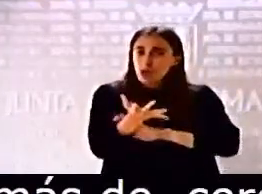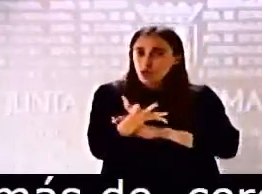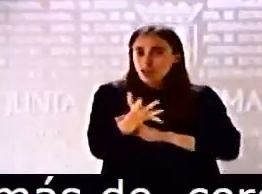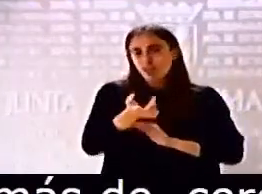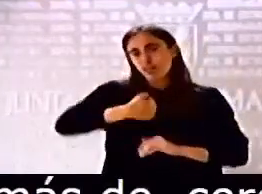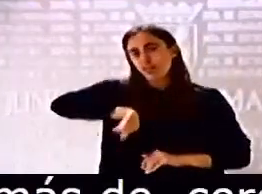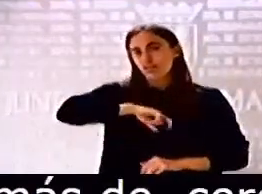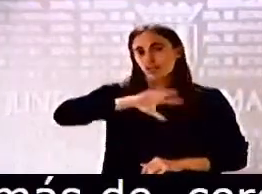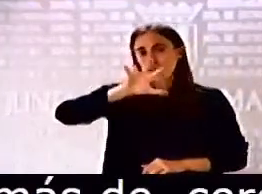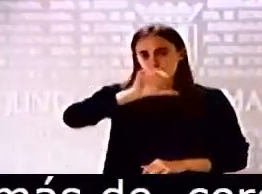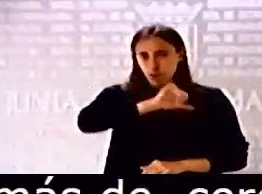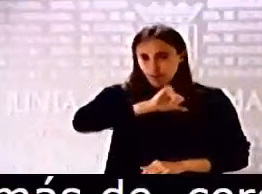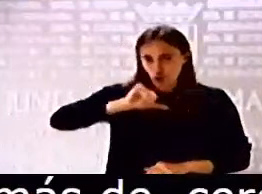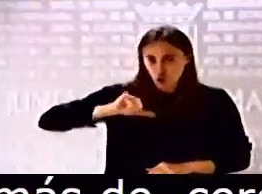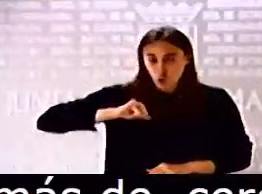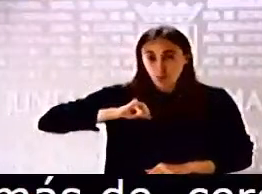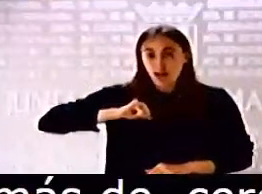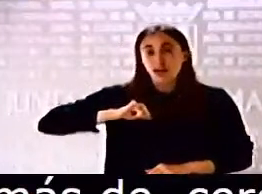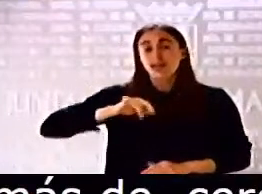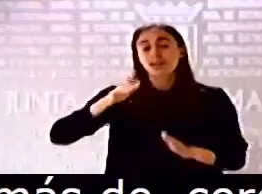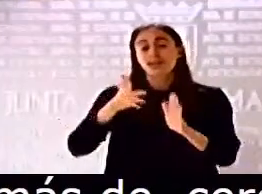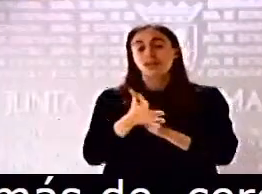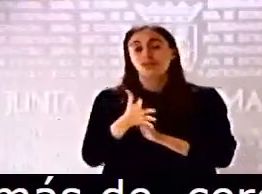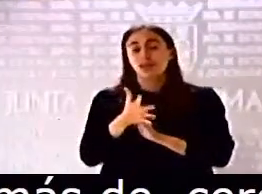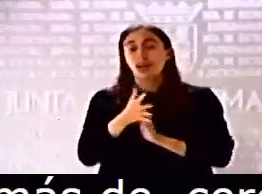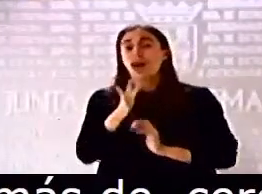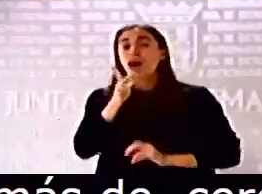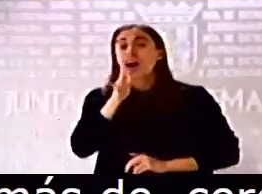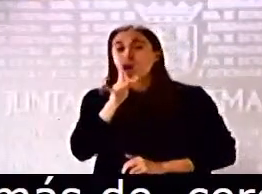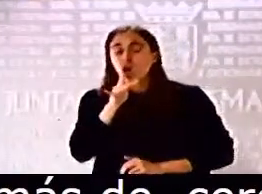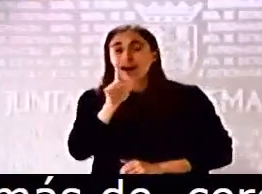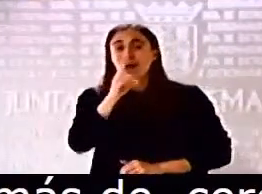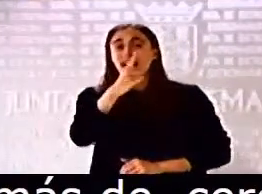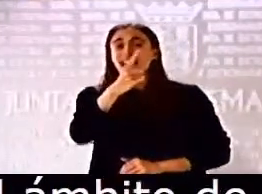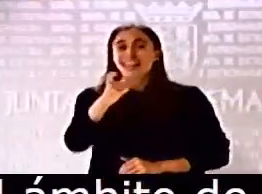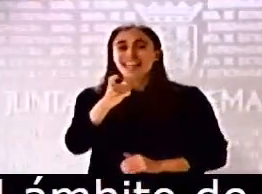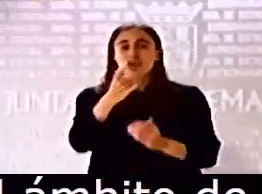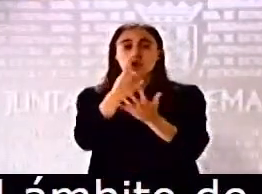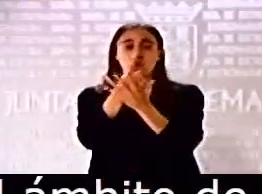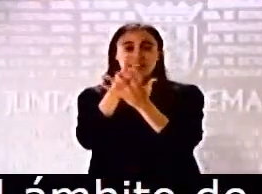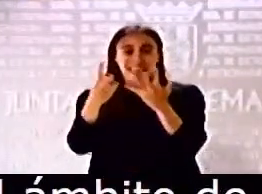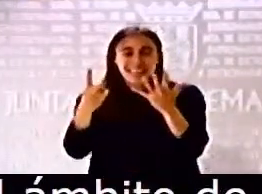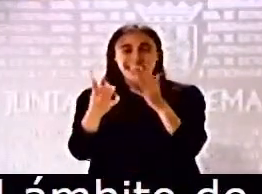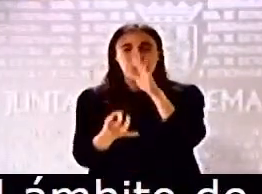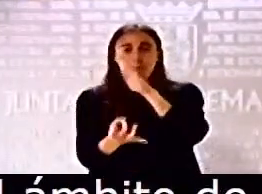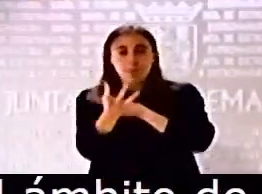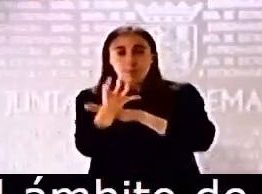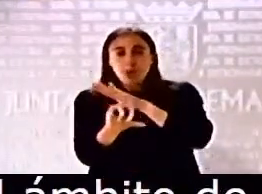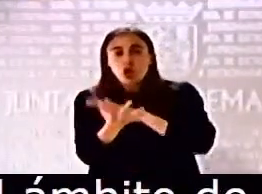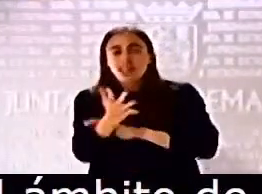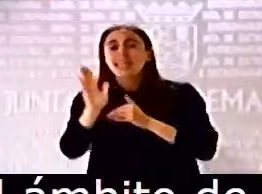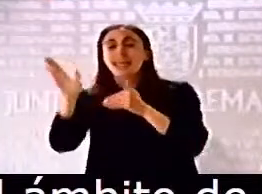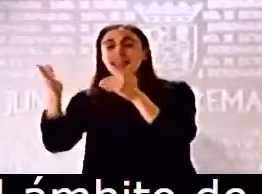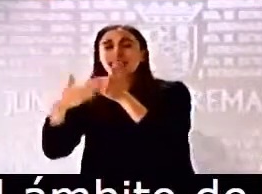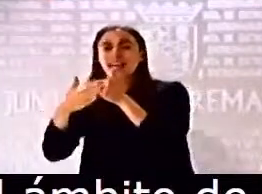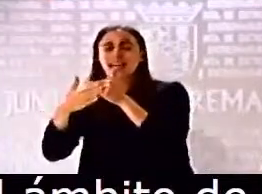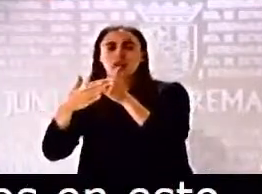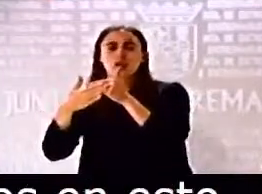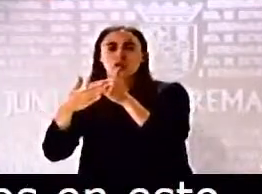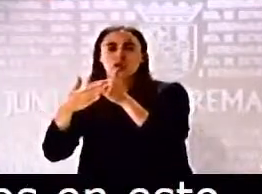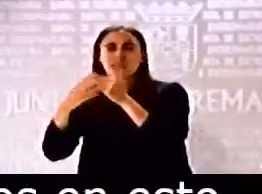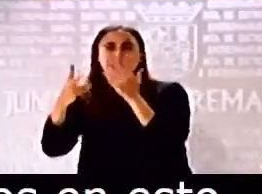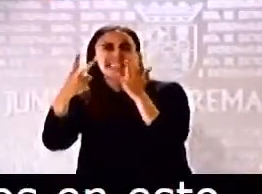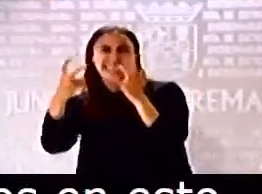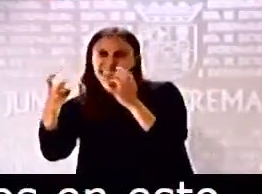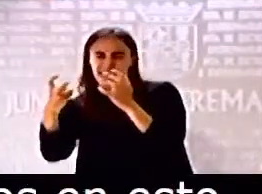comunidad autónoma, y el que tengamos en este momento activos 116 brotes y cerrados 720